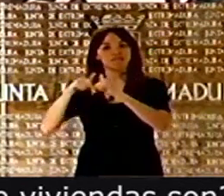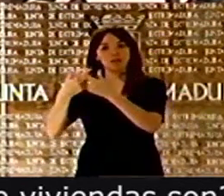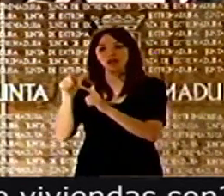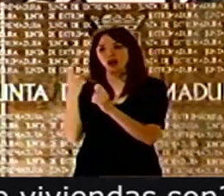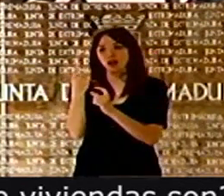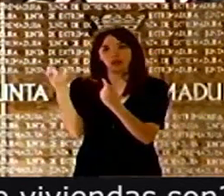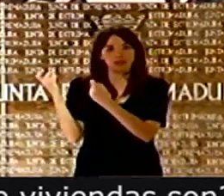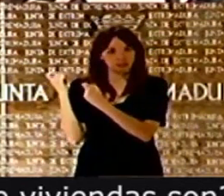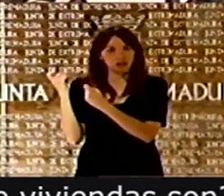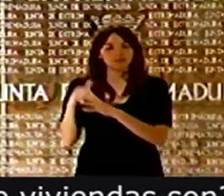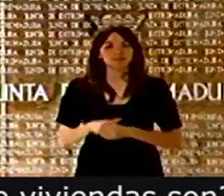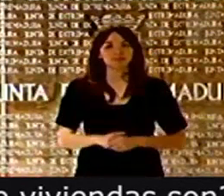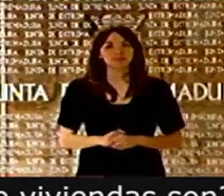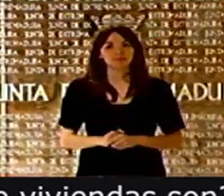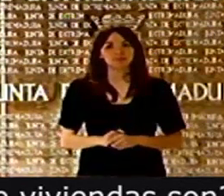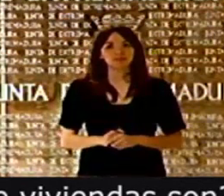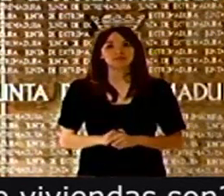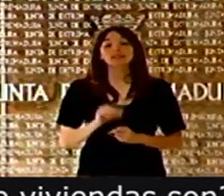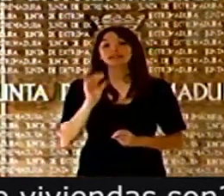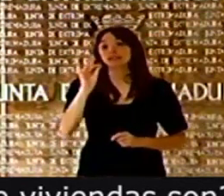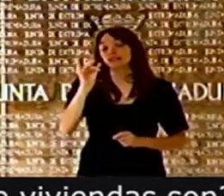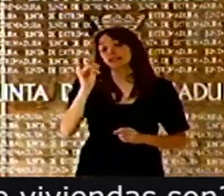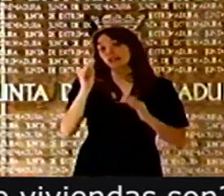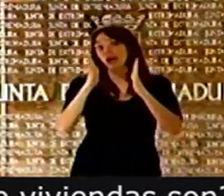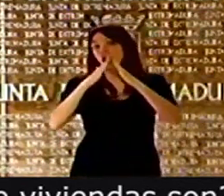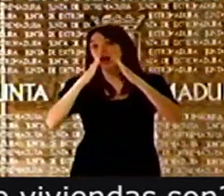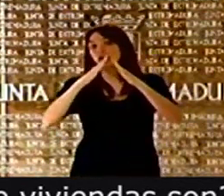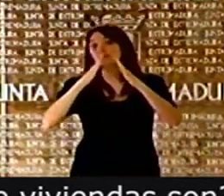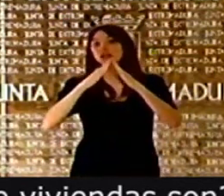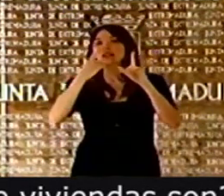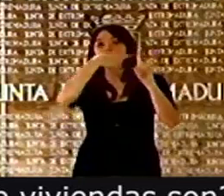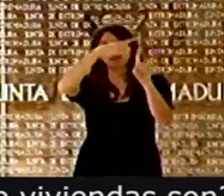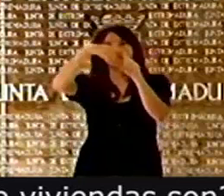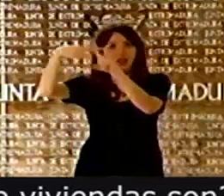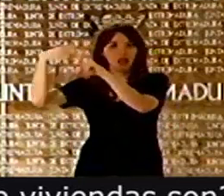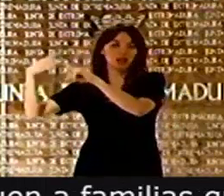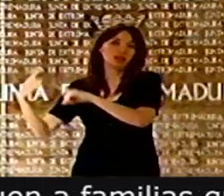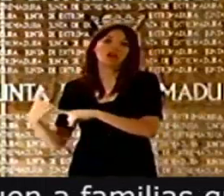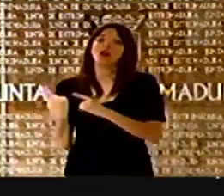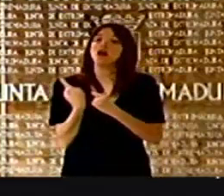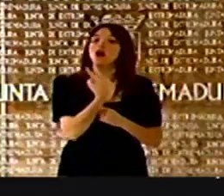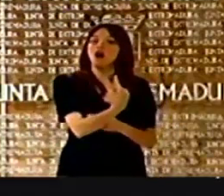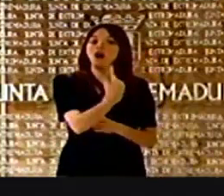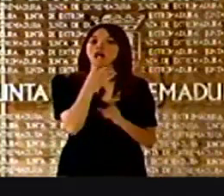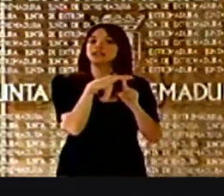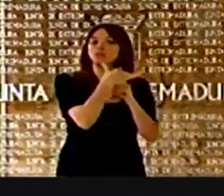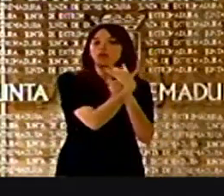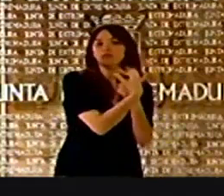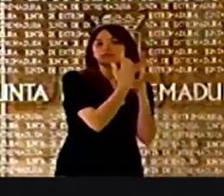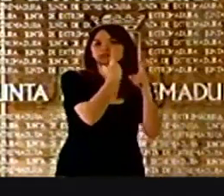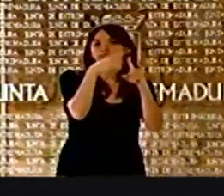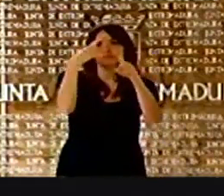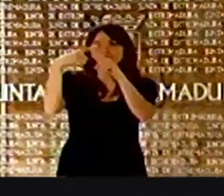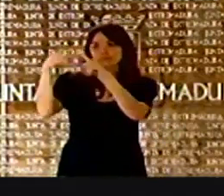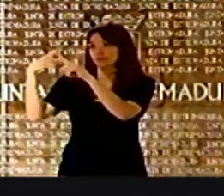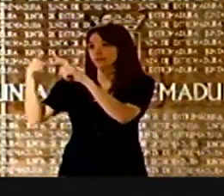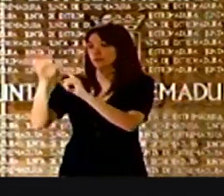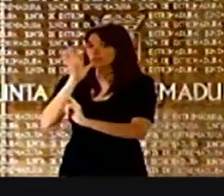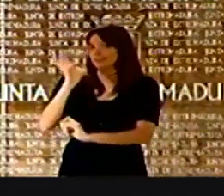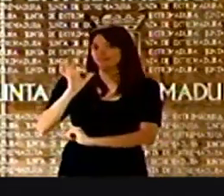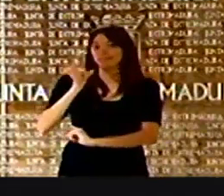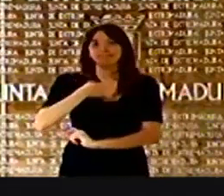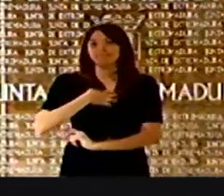necesitan. Son distintas viviendas. Cada una de ellas tiene una situación distinta, por eso no me atrevo a